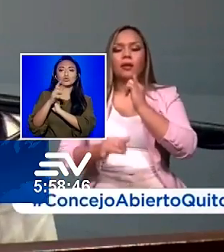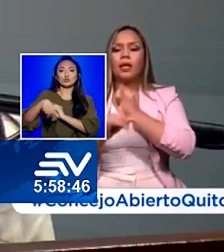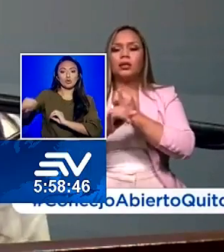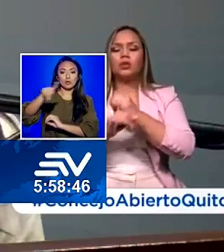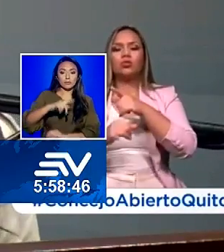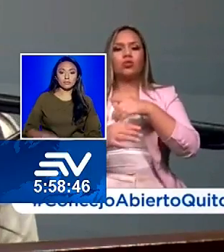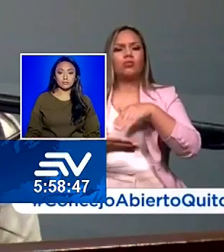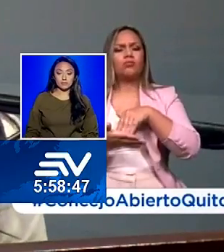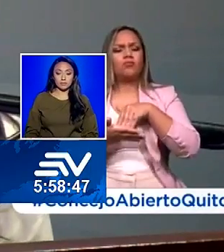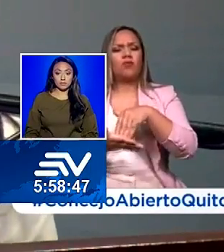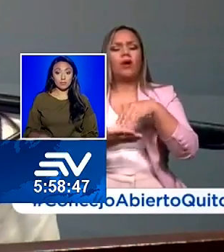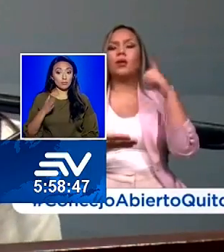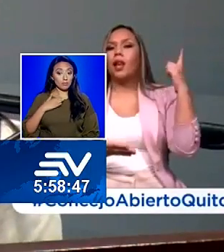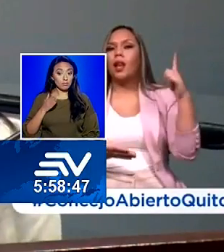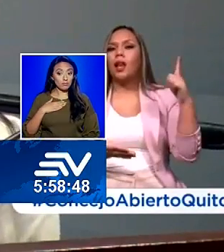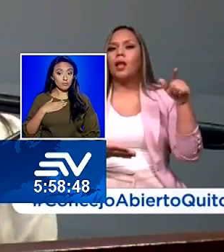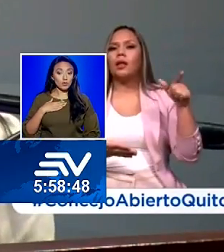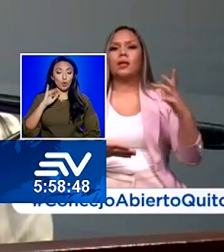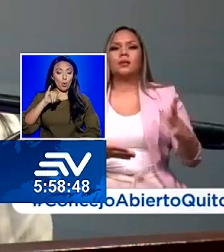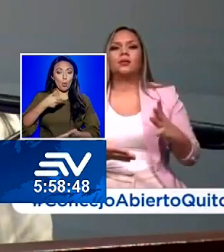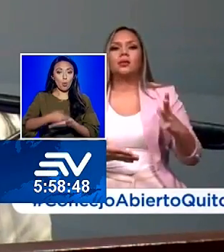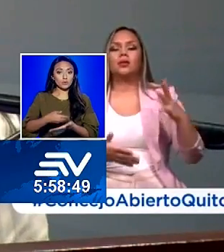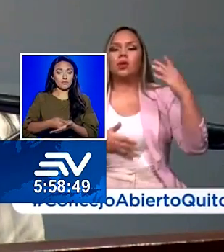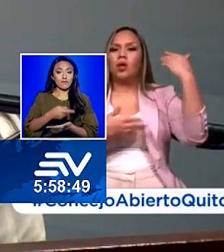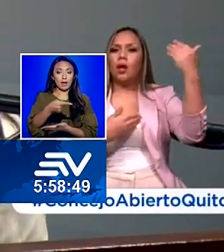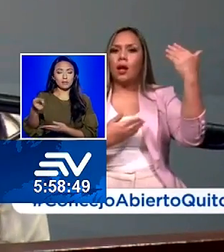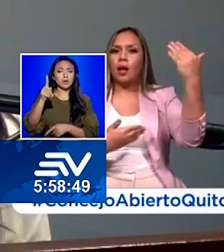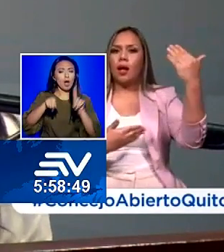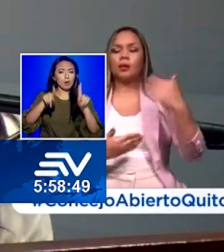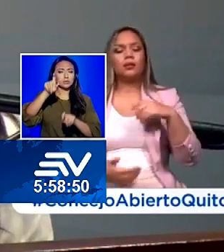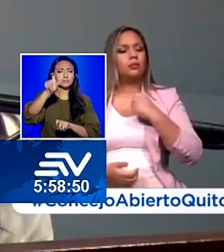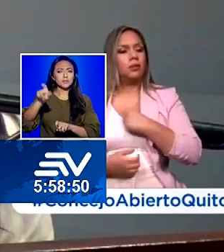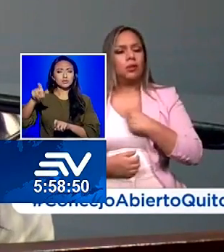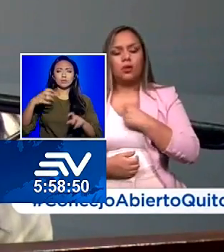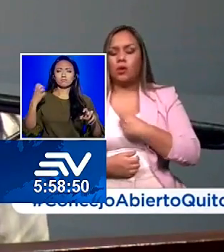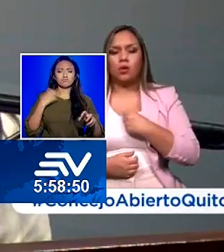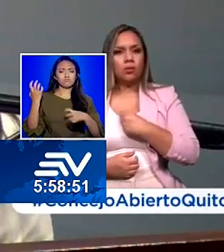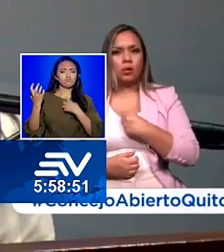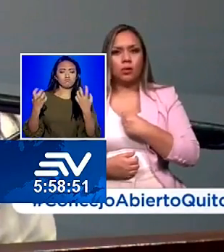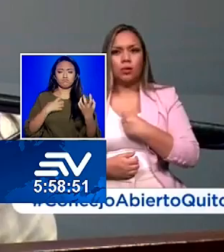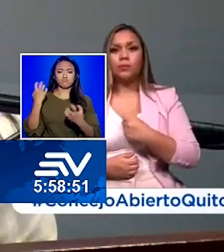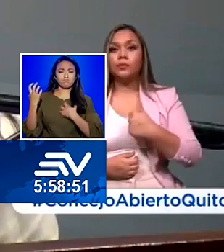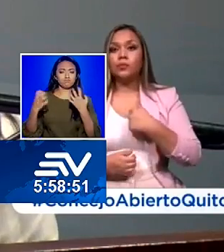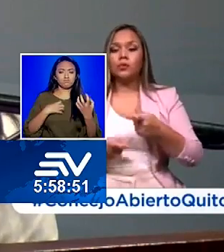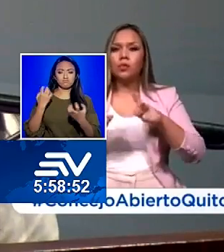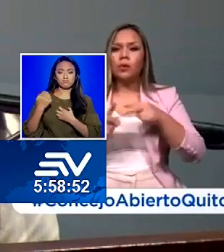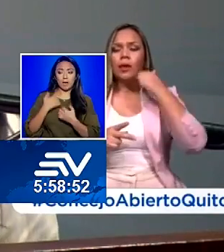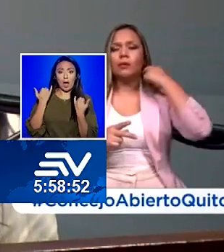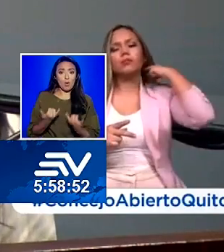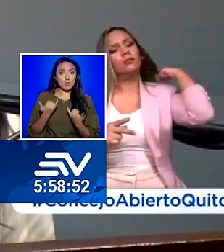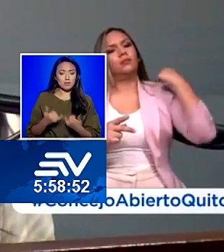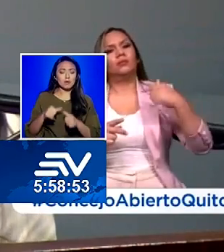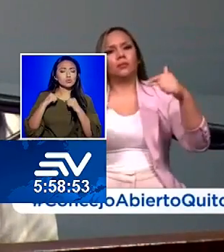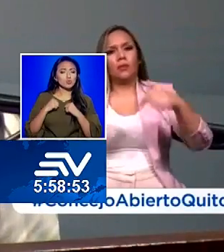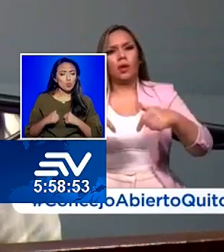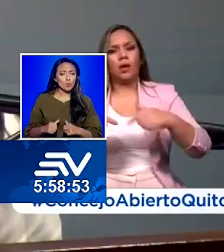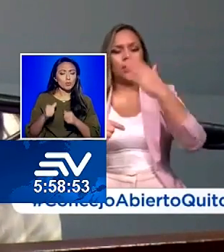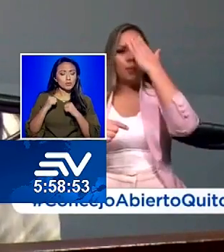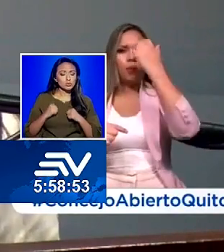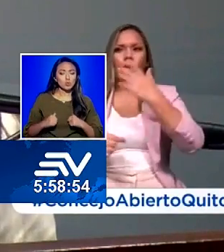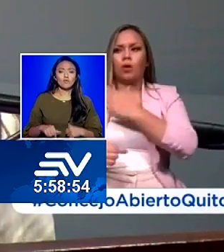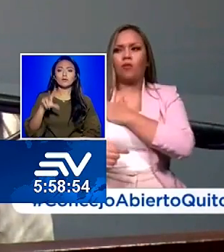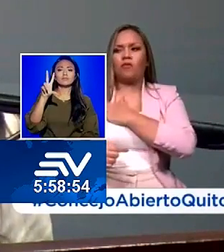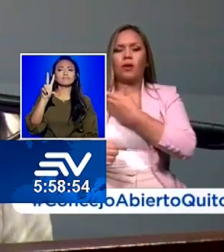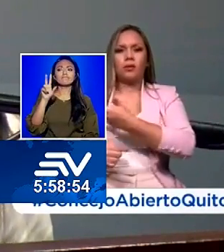traigo también las quejas de muchas personas que en este momento están sufriendo la falta de